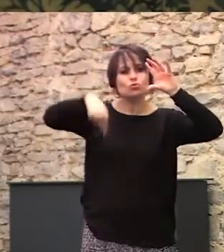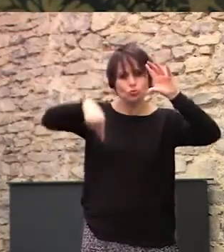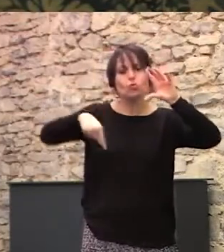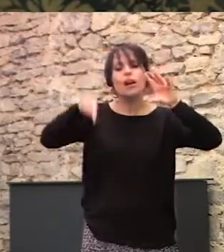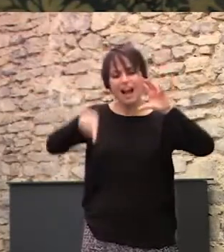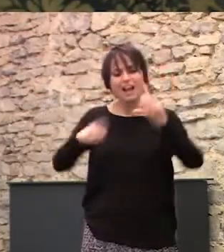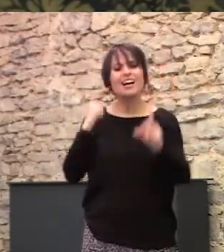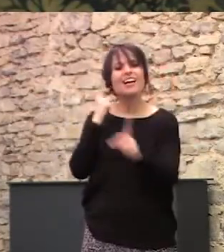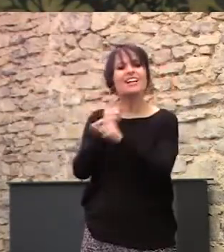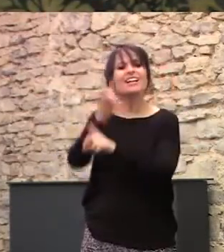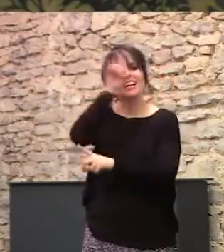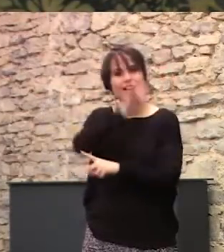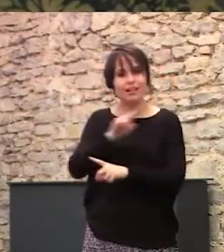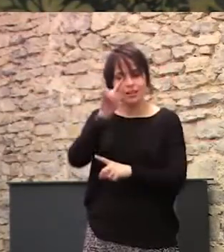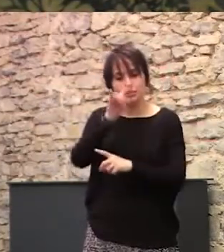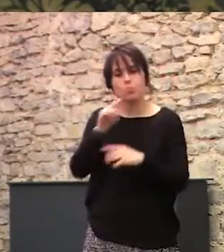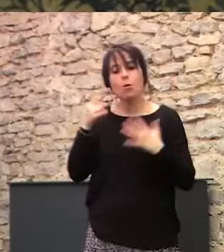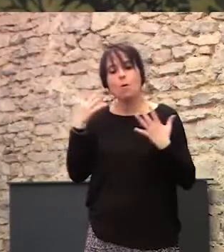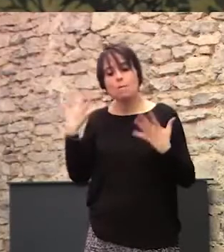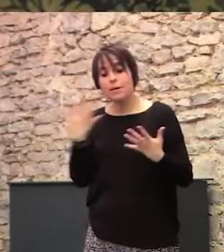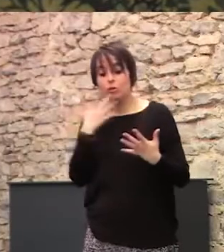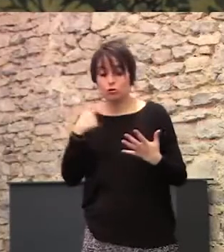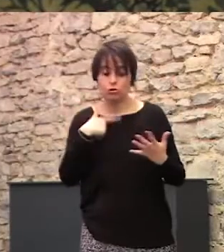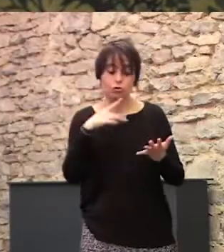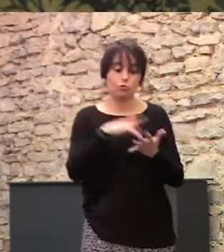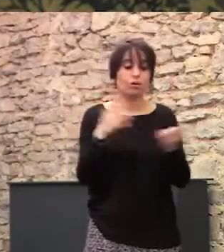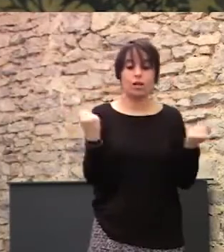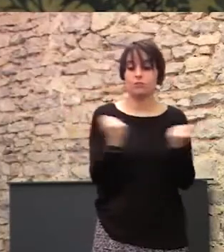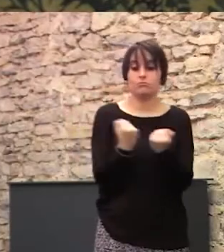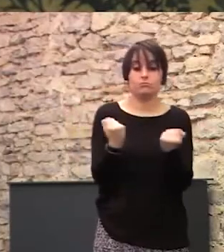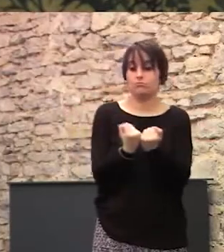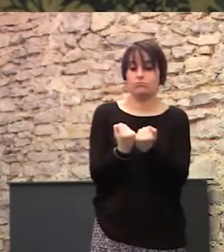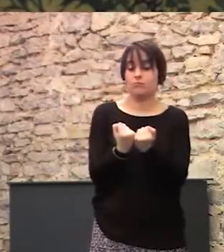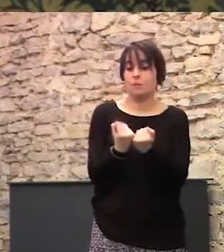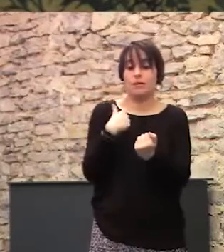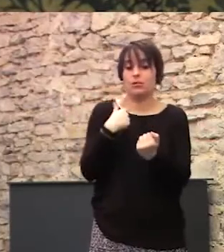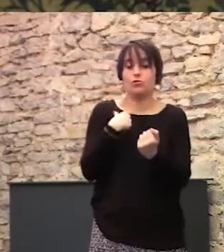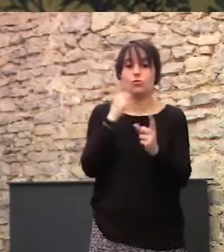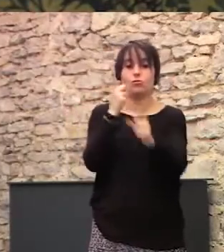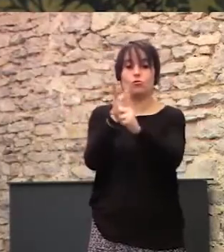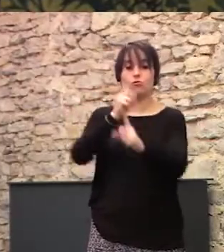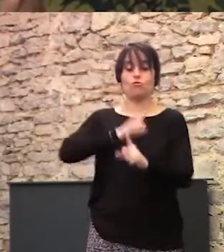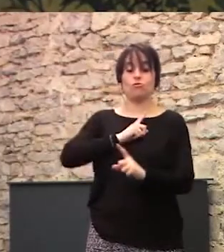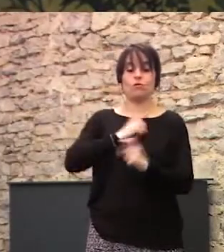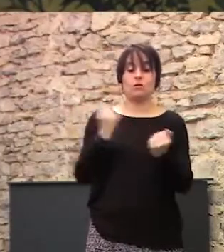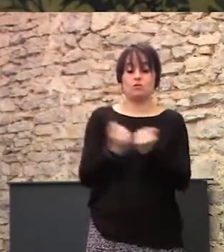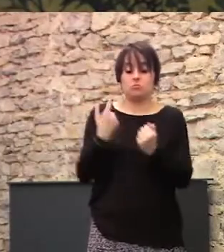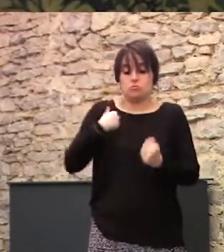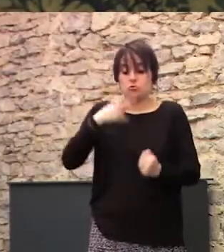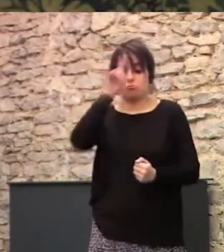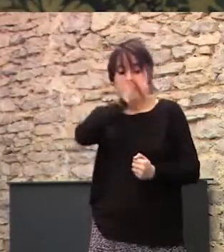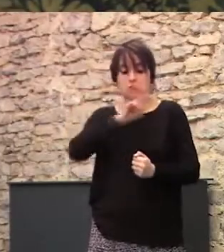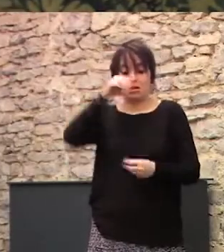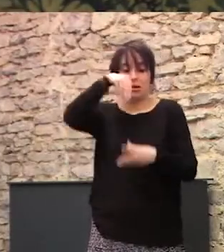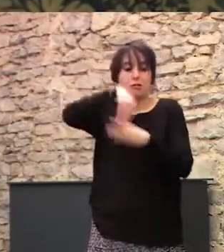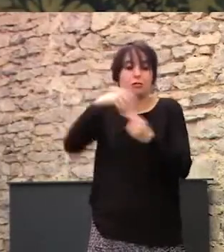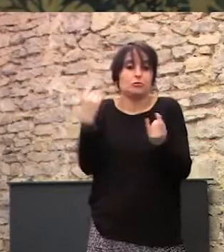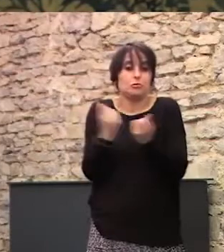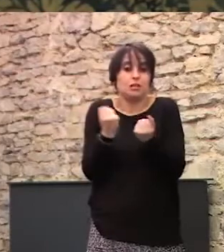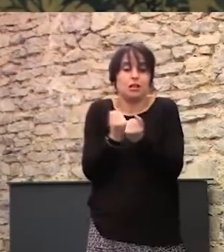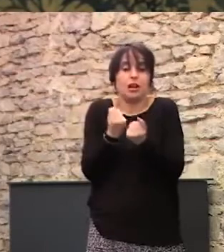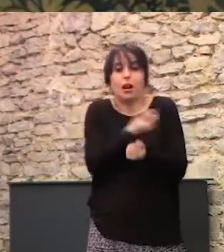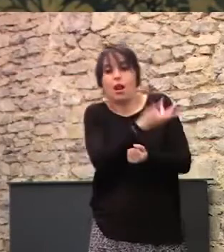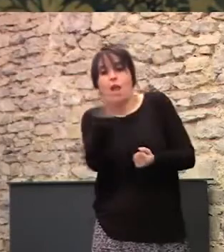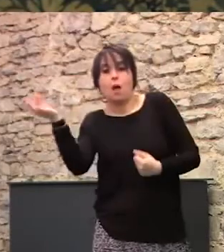hay, pero en general, yo si estoy en Senegal, pues el racismo no es mi preocupación, porque soy negra ahí dentro de miles de